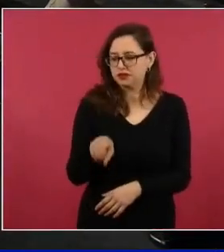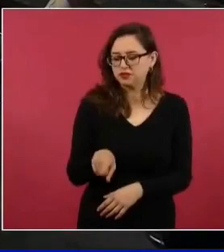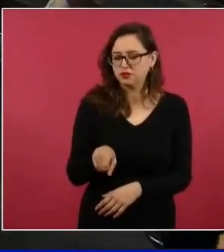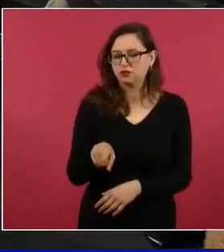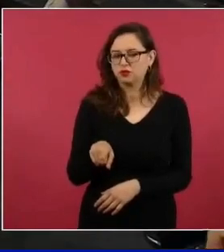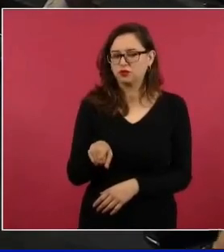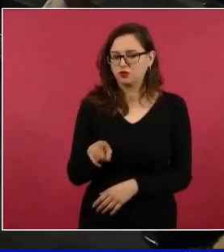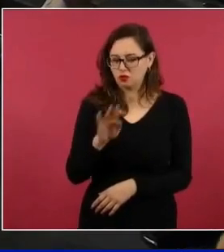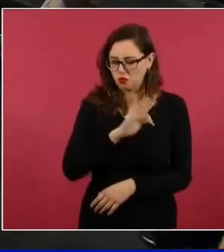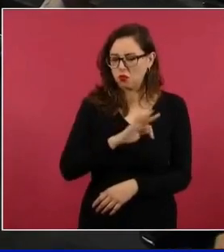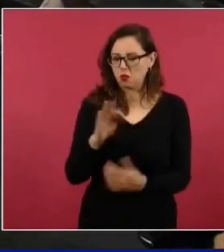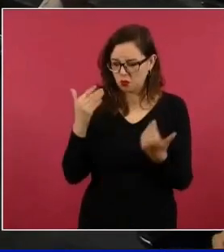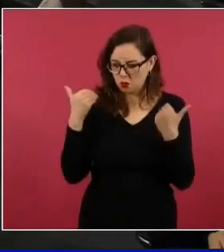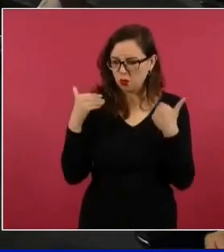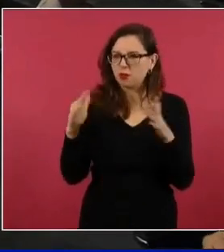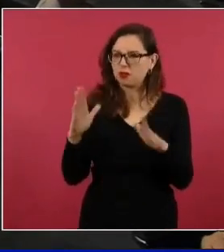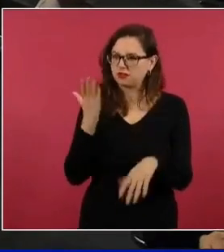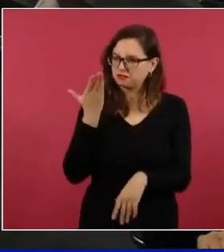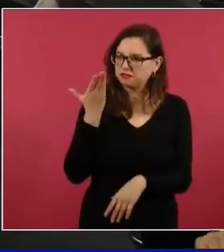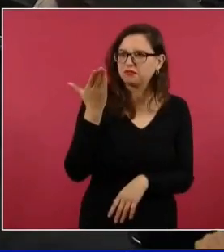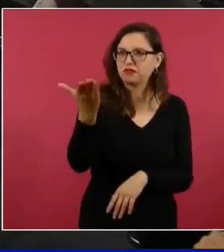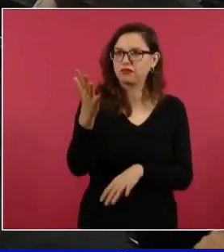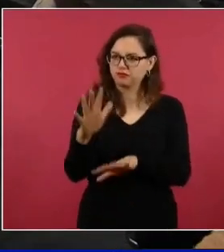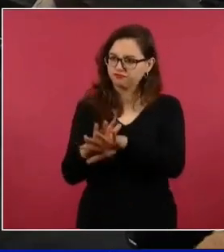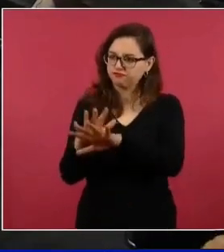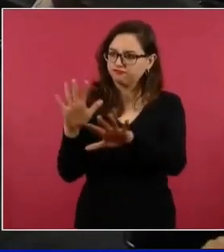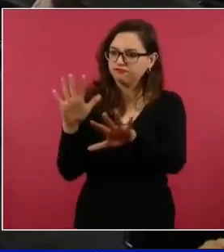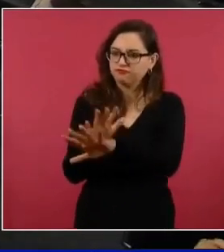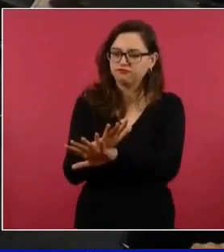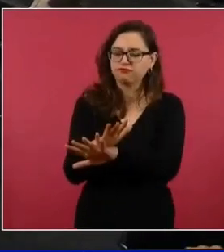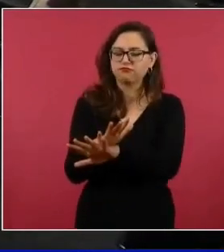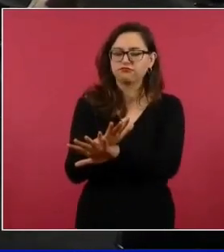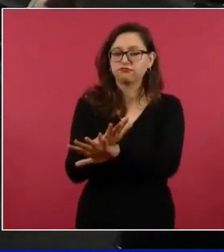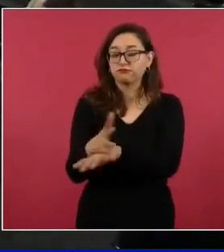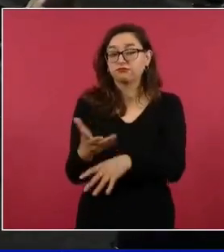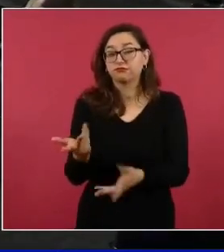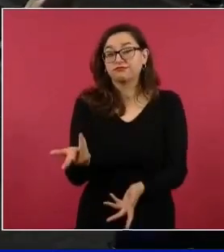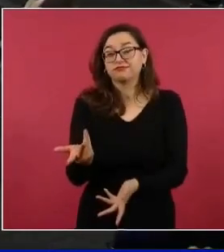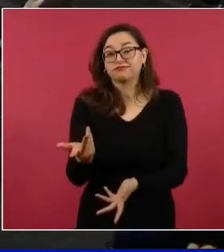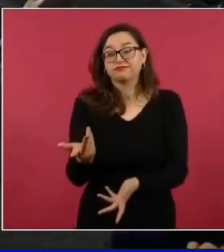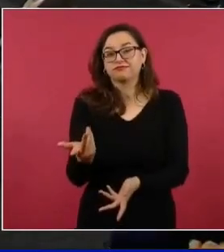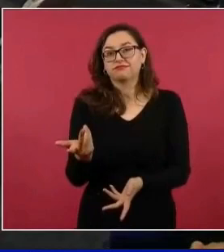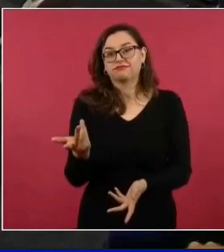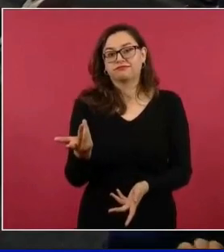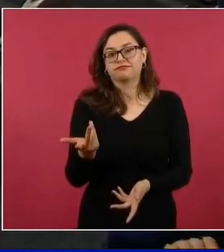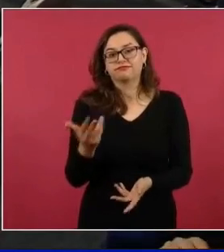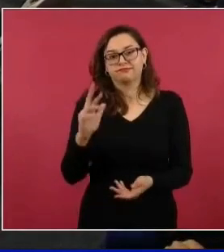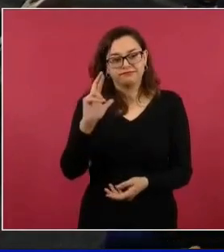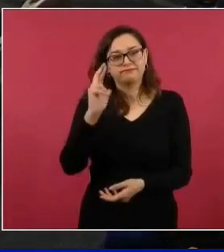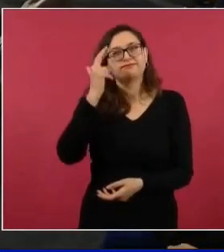Existe la tradición de impartición de justicia, fue algo que distinguió